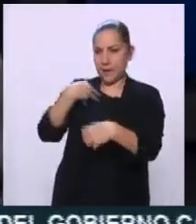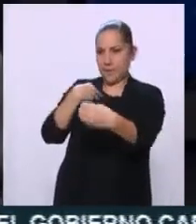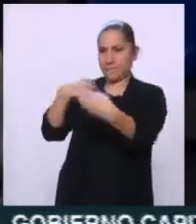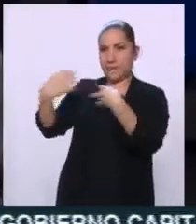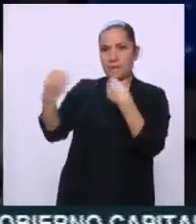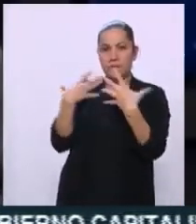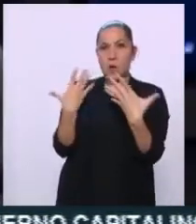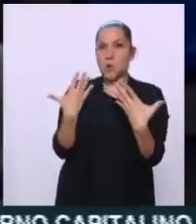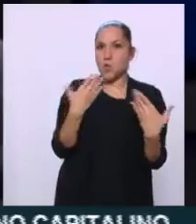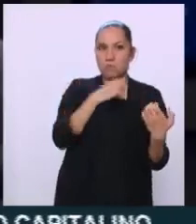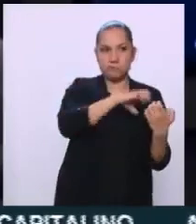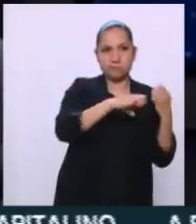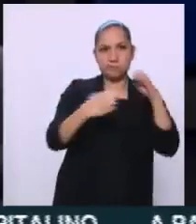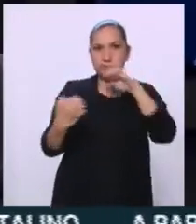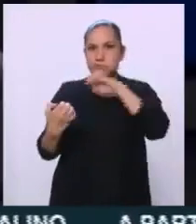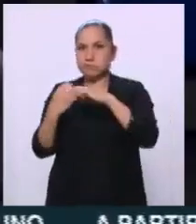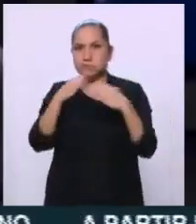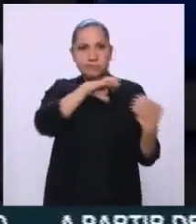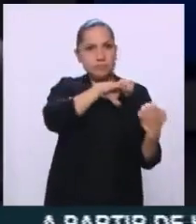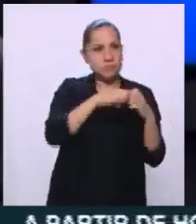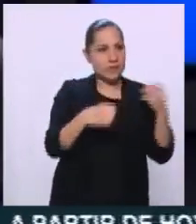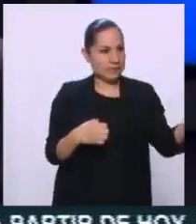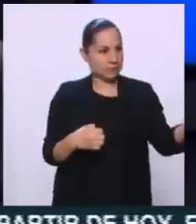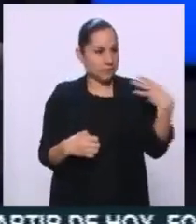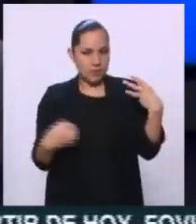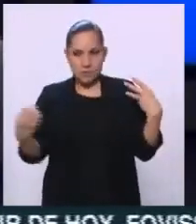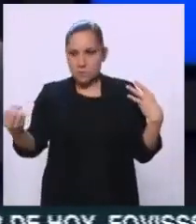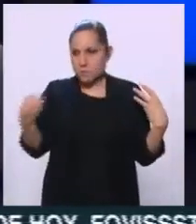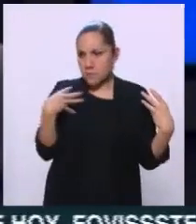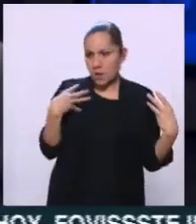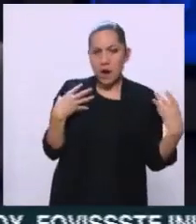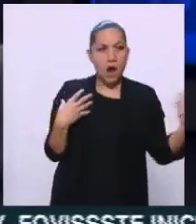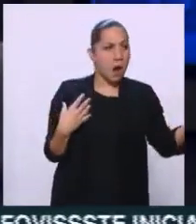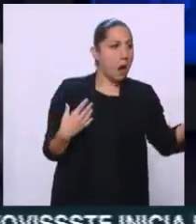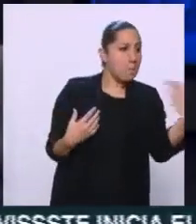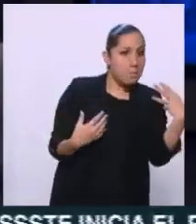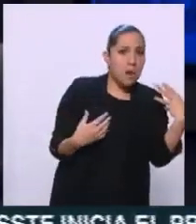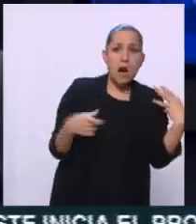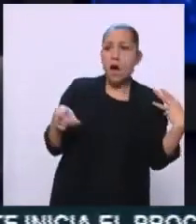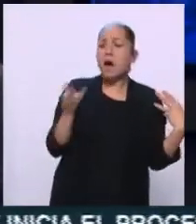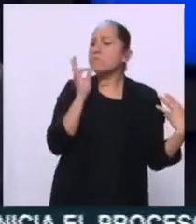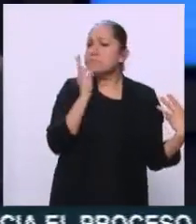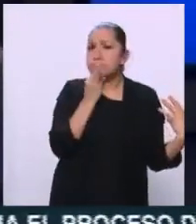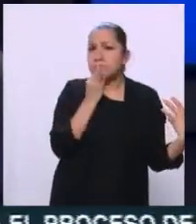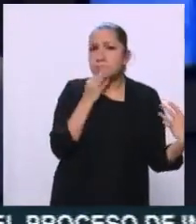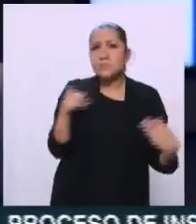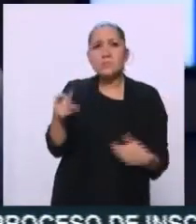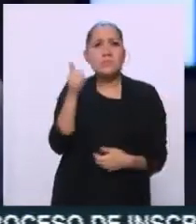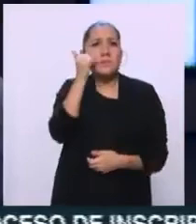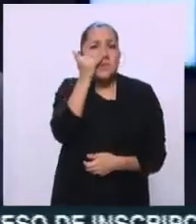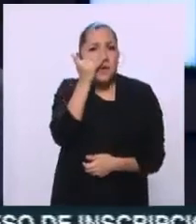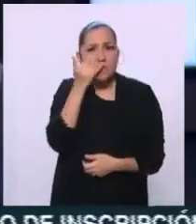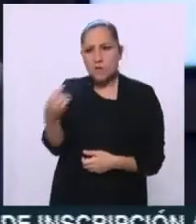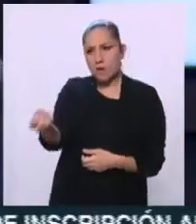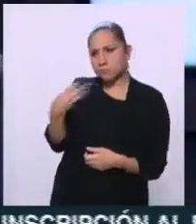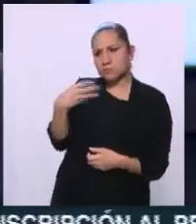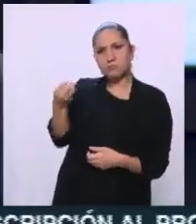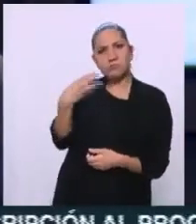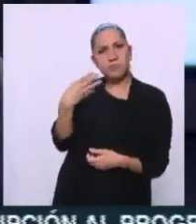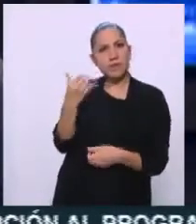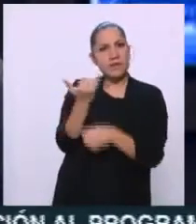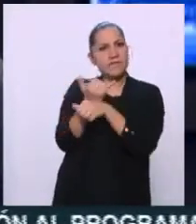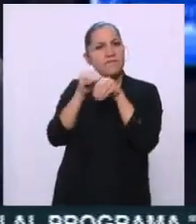que tenga un teléfono y haga un video se vuelve fuente. Entonces ya eso también diversifica y democratiza un